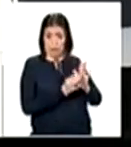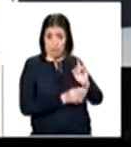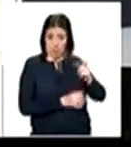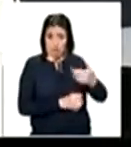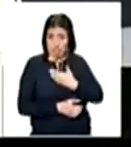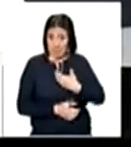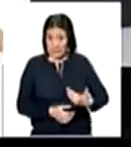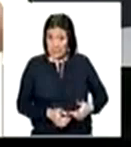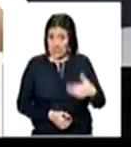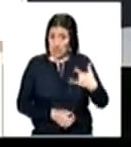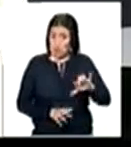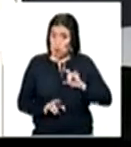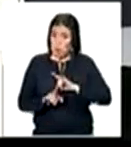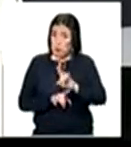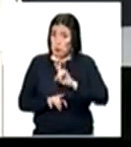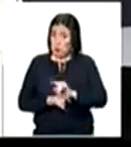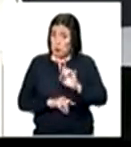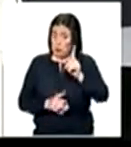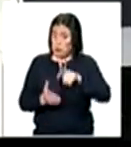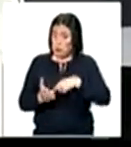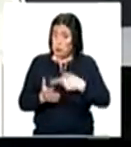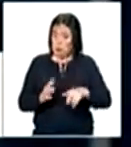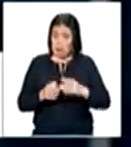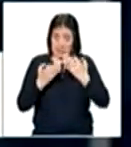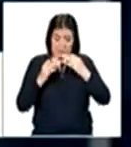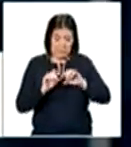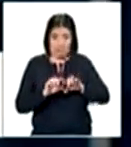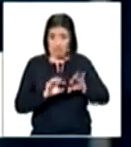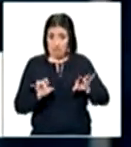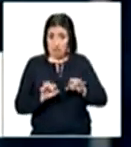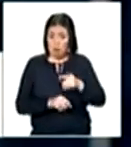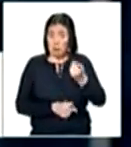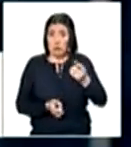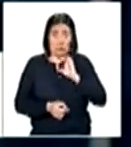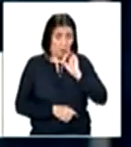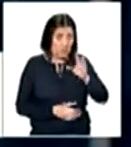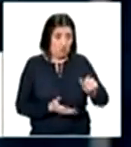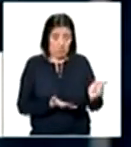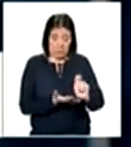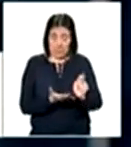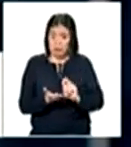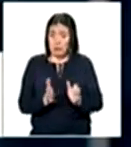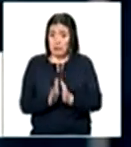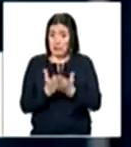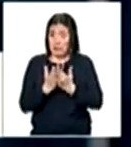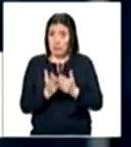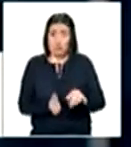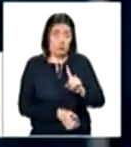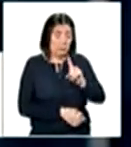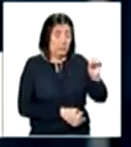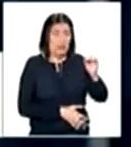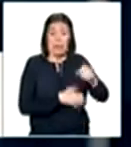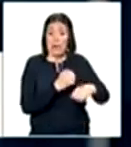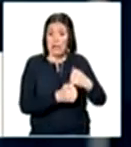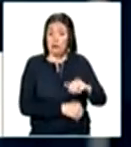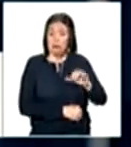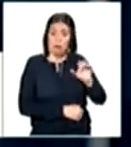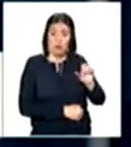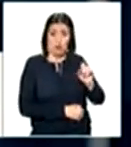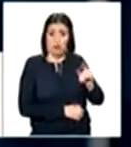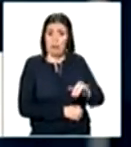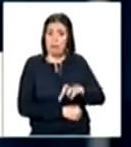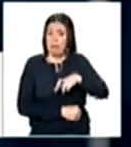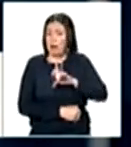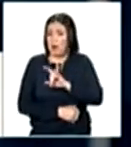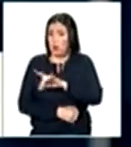fue víctima de burlas y críticas en redes sociales, luego que aseguró que el autor del libro 100 años de soledad era Paulo Coelho